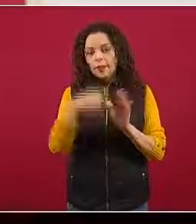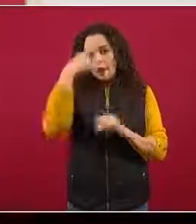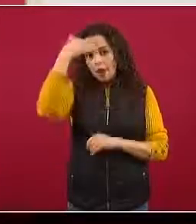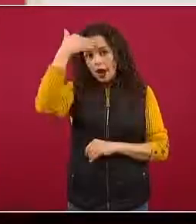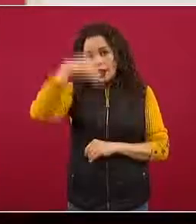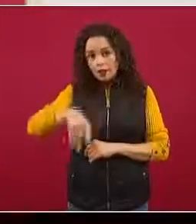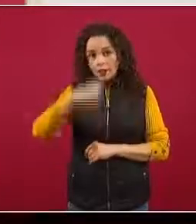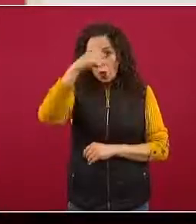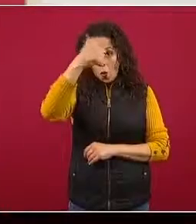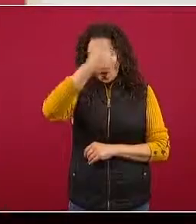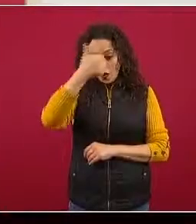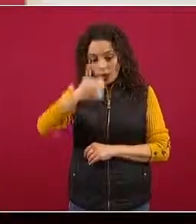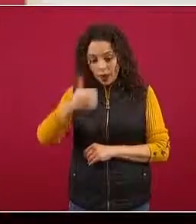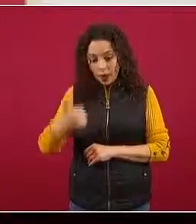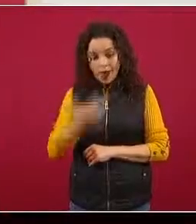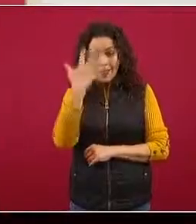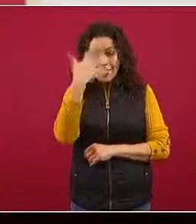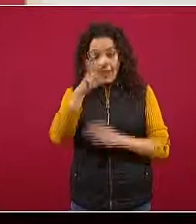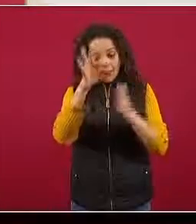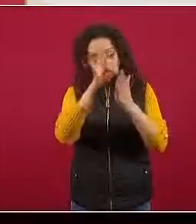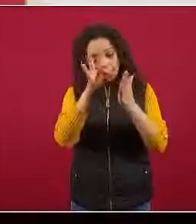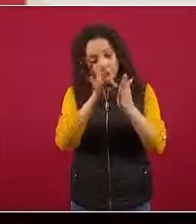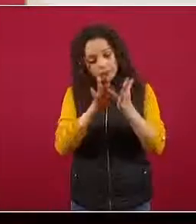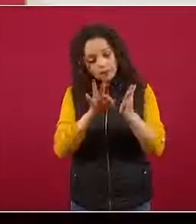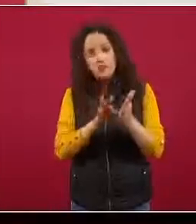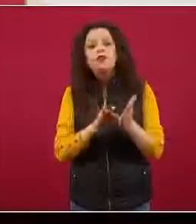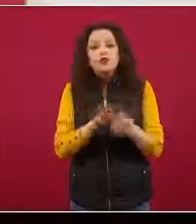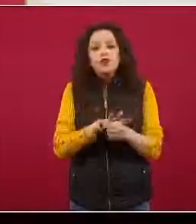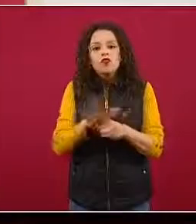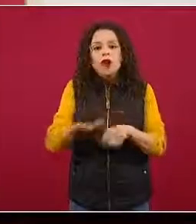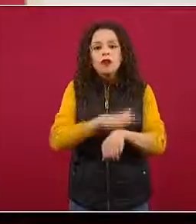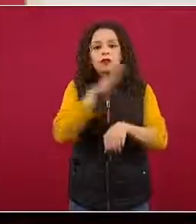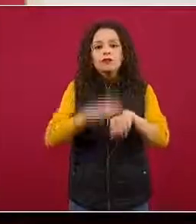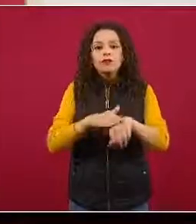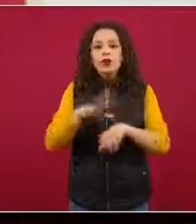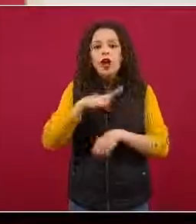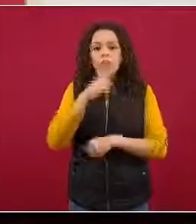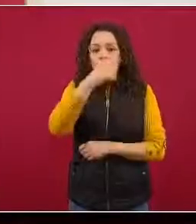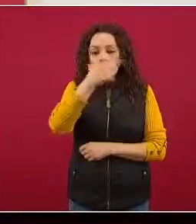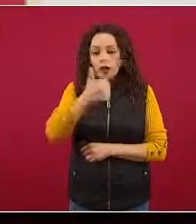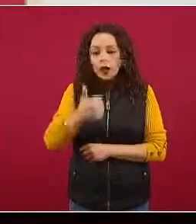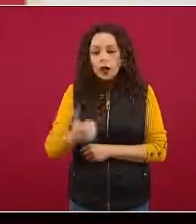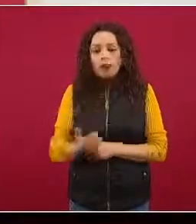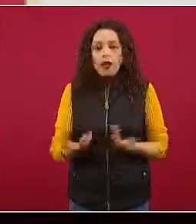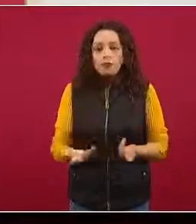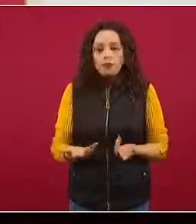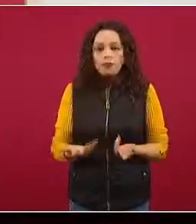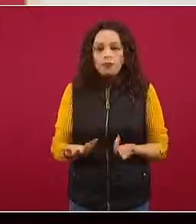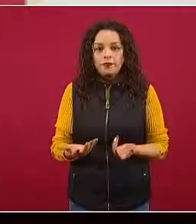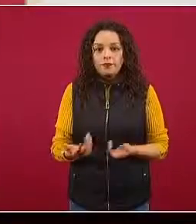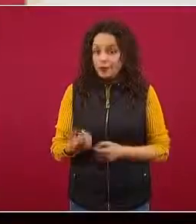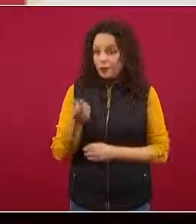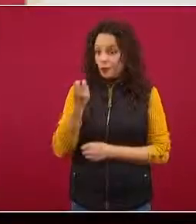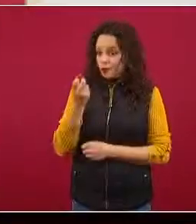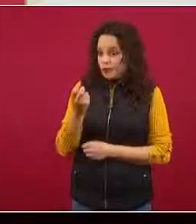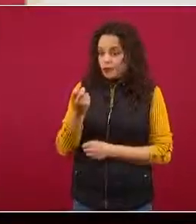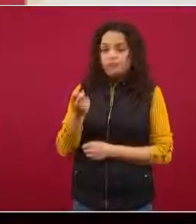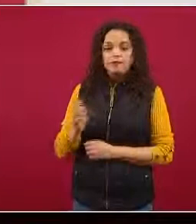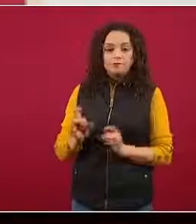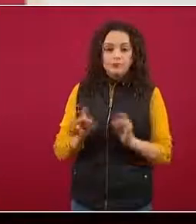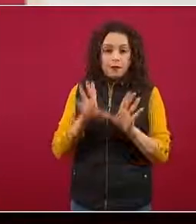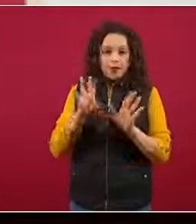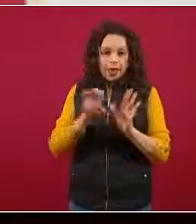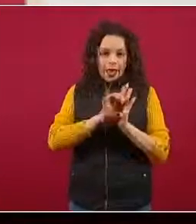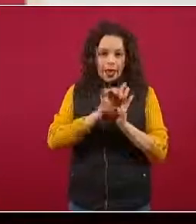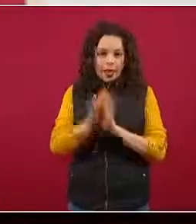uno de los 10 indicadores qué calificación tiene cada uno de ellos. Entonces, si tomamos el